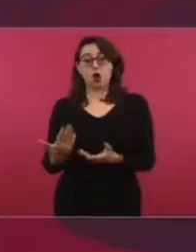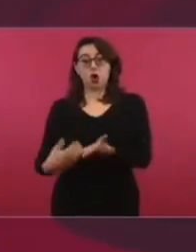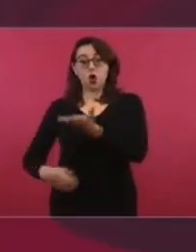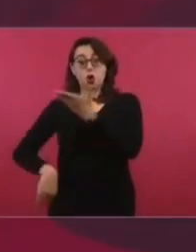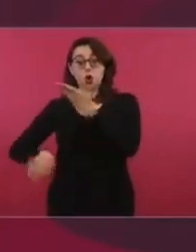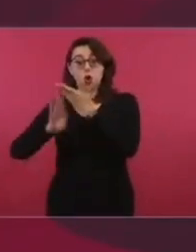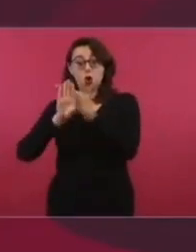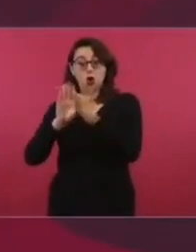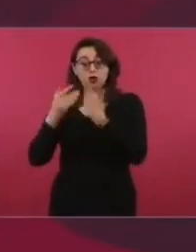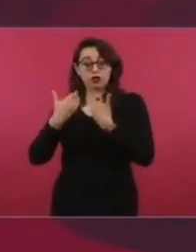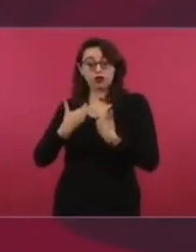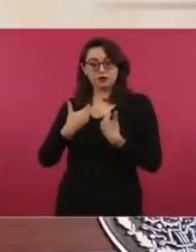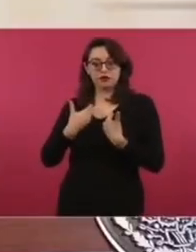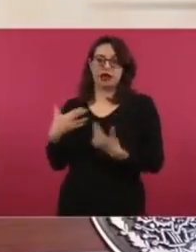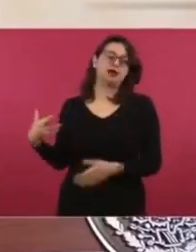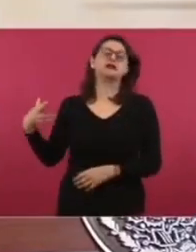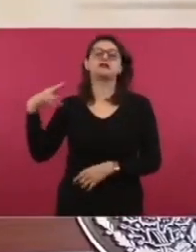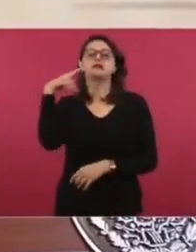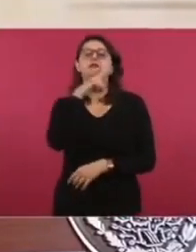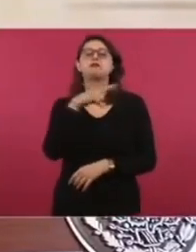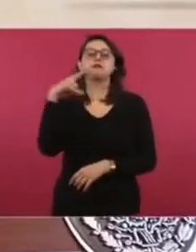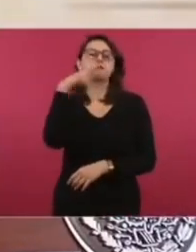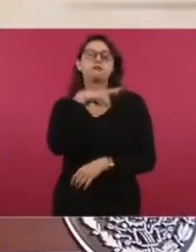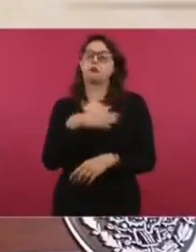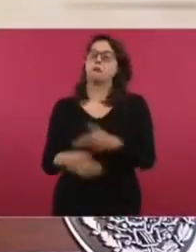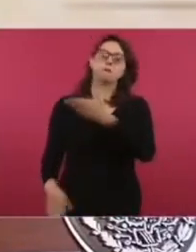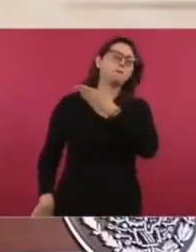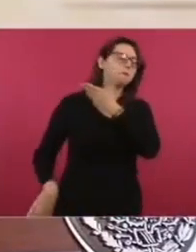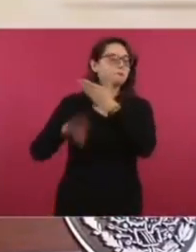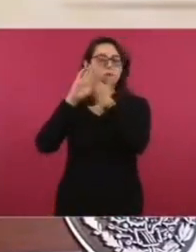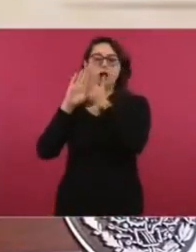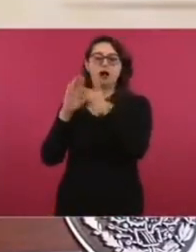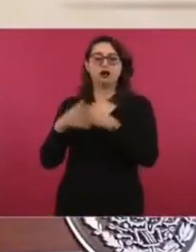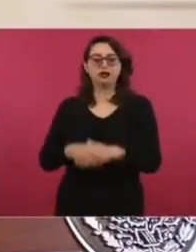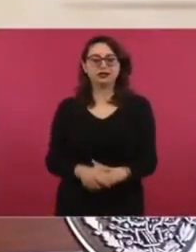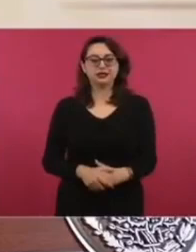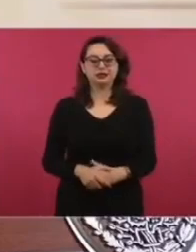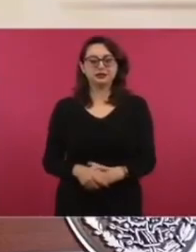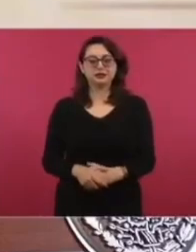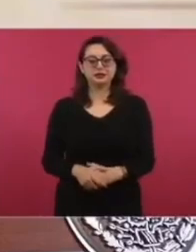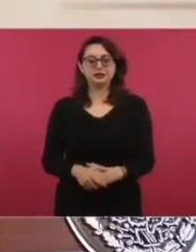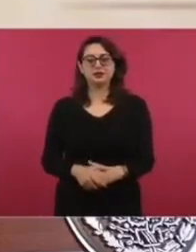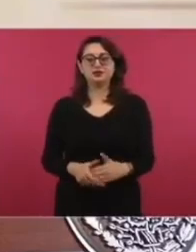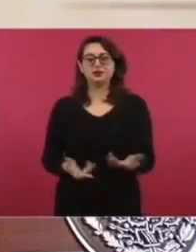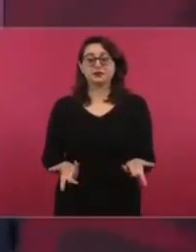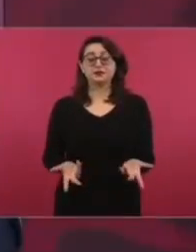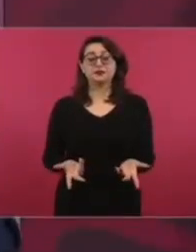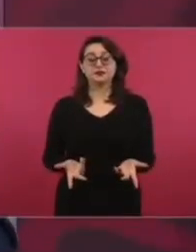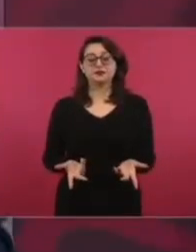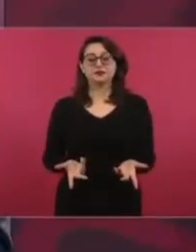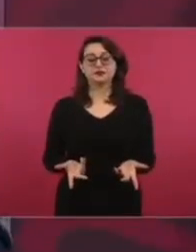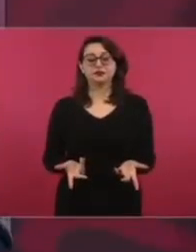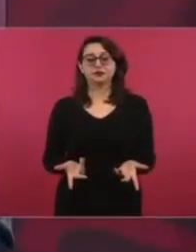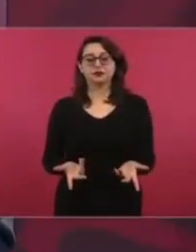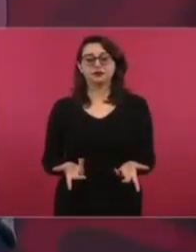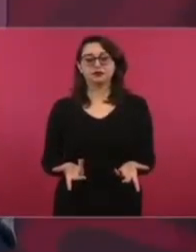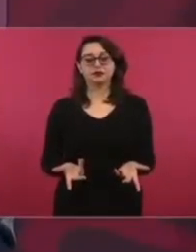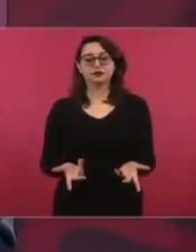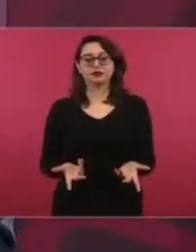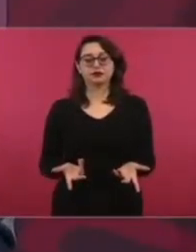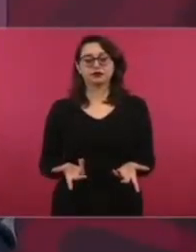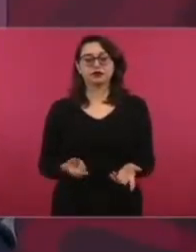presente Por qué Porque también el presidente está esperando Mucho de nosotros confía mucho en nosotros en aplicar el llamado